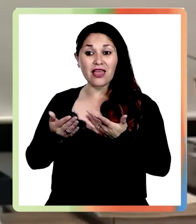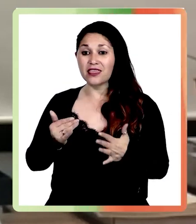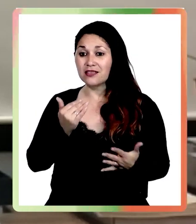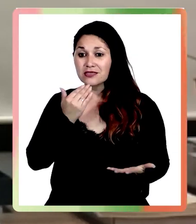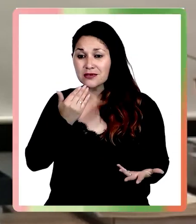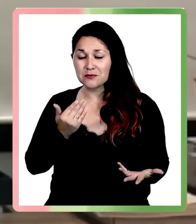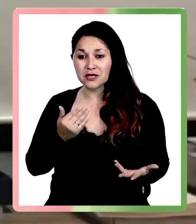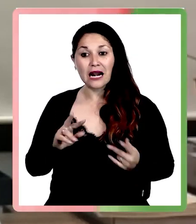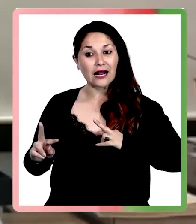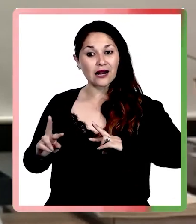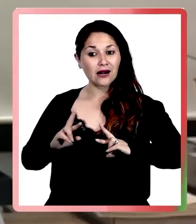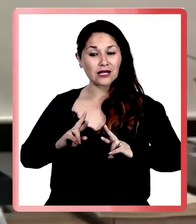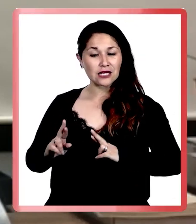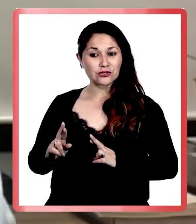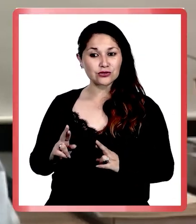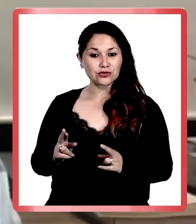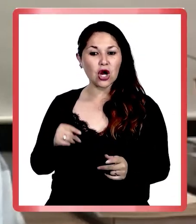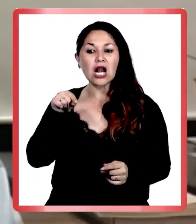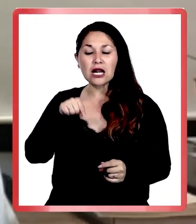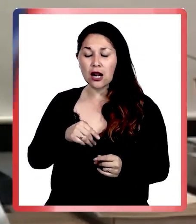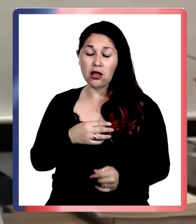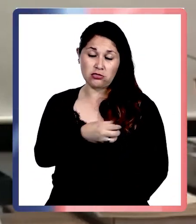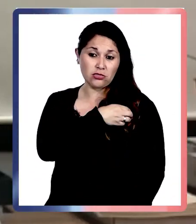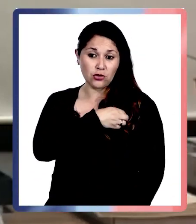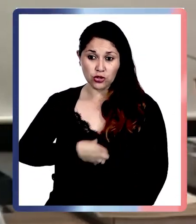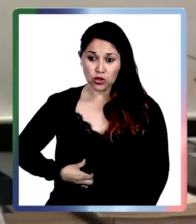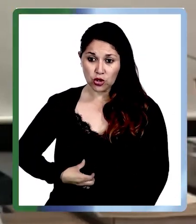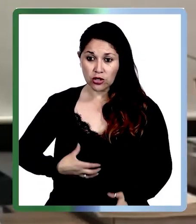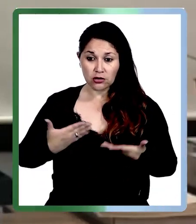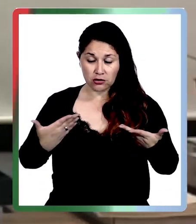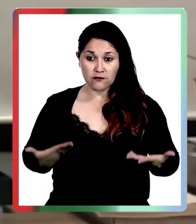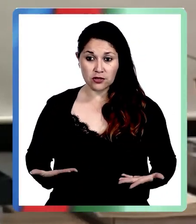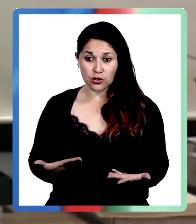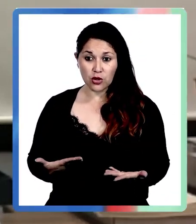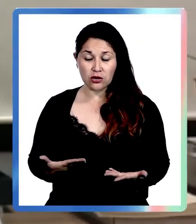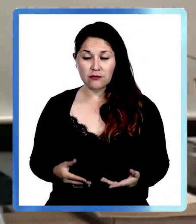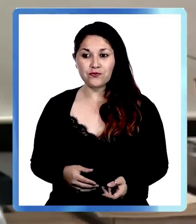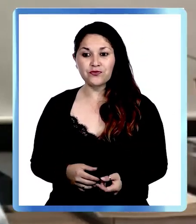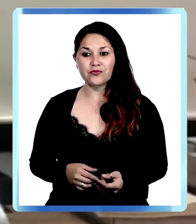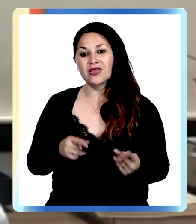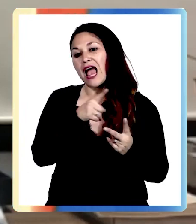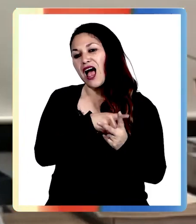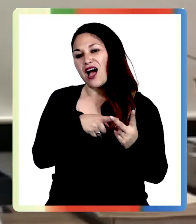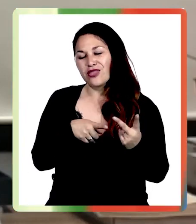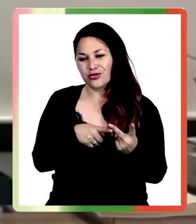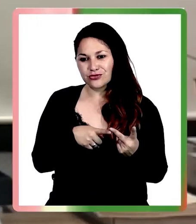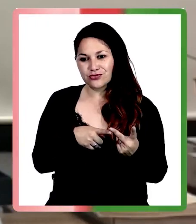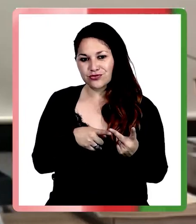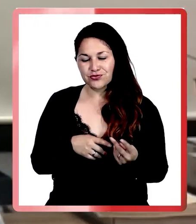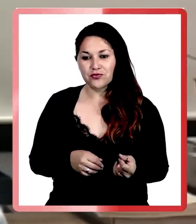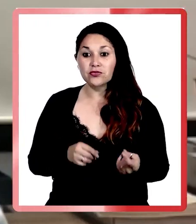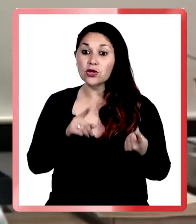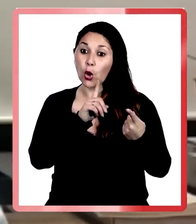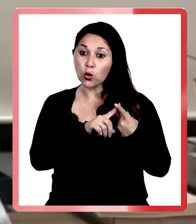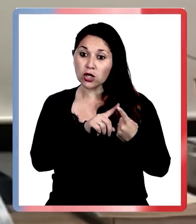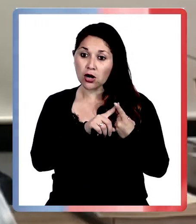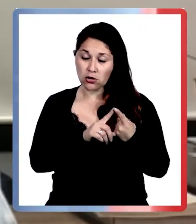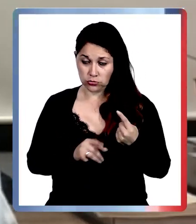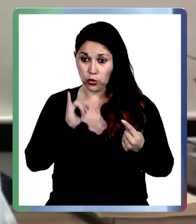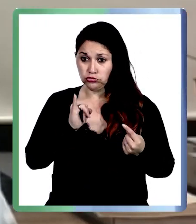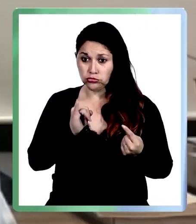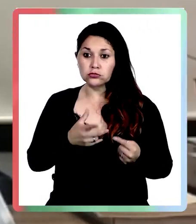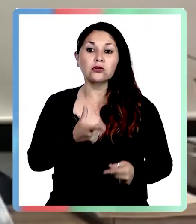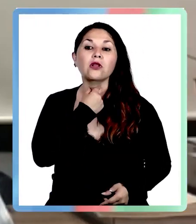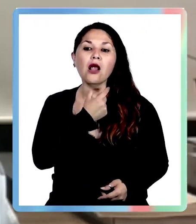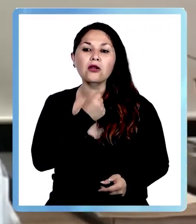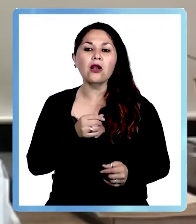también tendrán que ceder. Dentro del gobierno actual, me refiero, desgraciadamente hay dos almas. Una que sí quiere